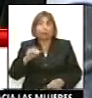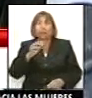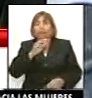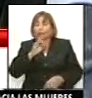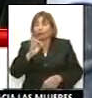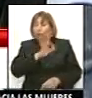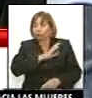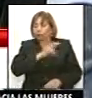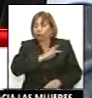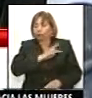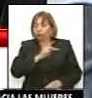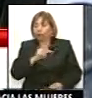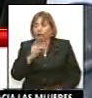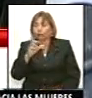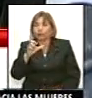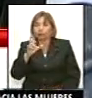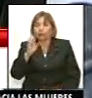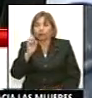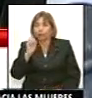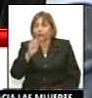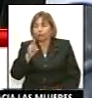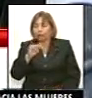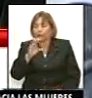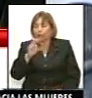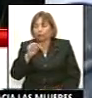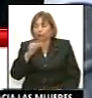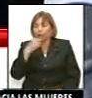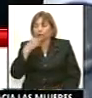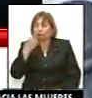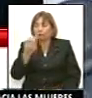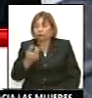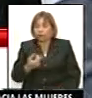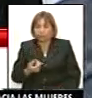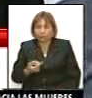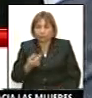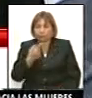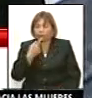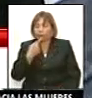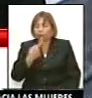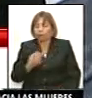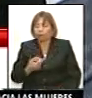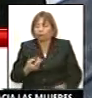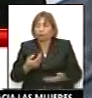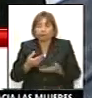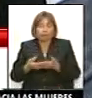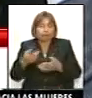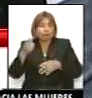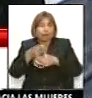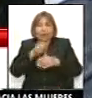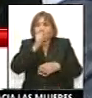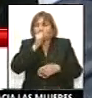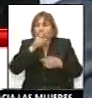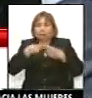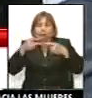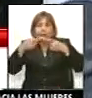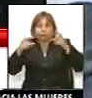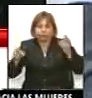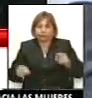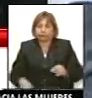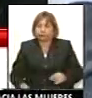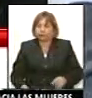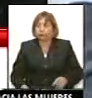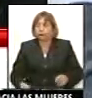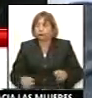señor congresista Johnny Lezcano. Y comienza a dar sus declaraciones públicas, y